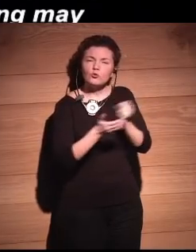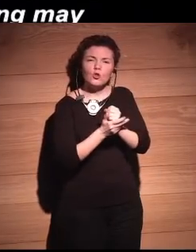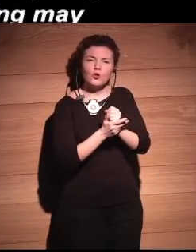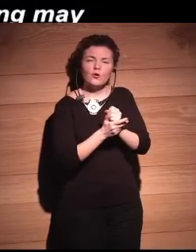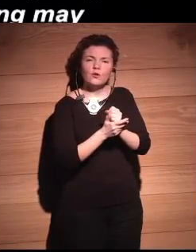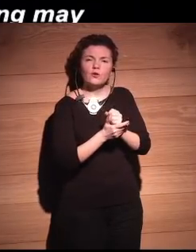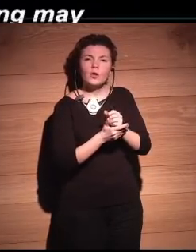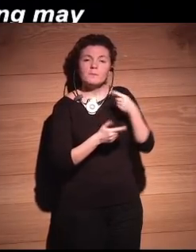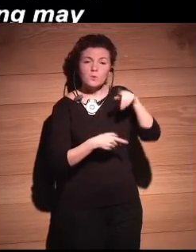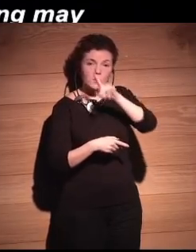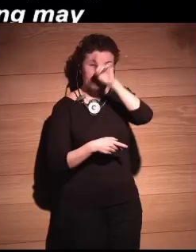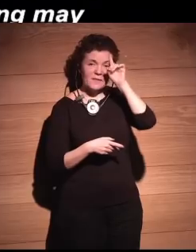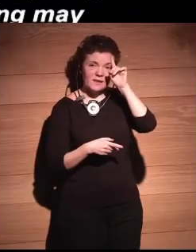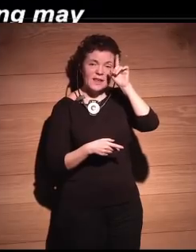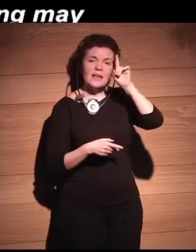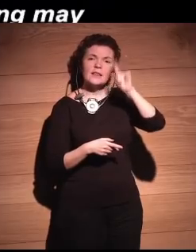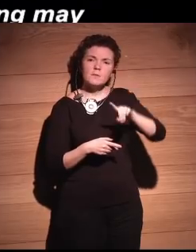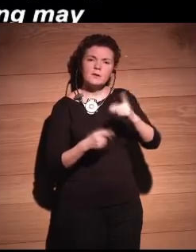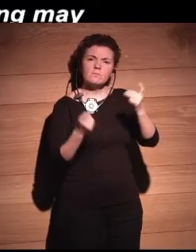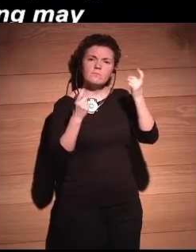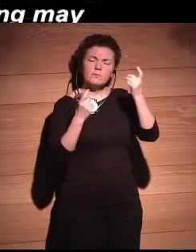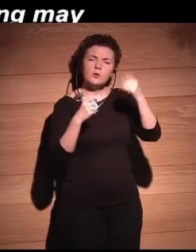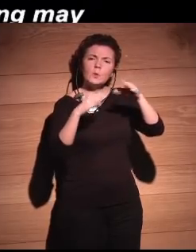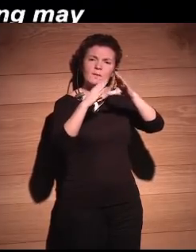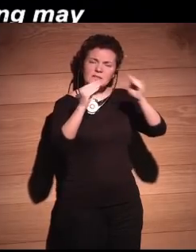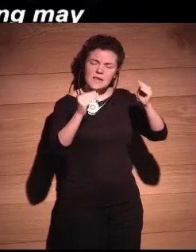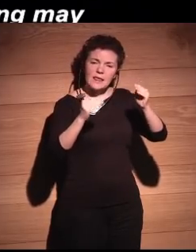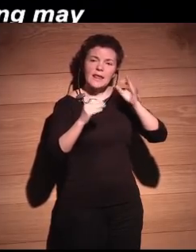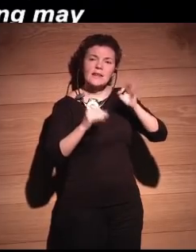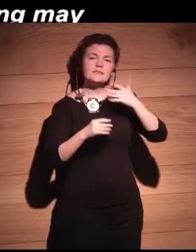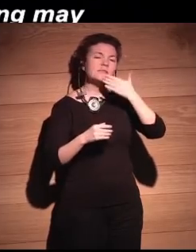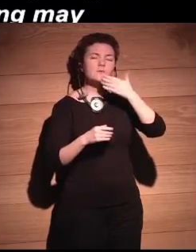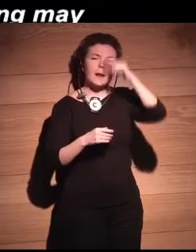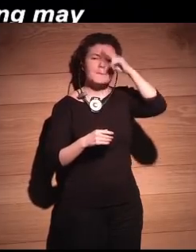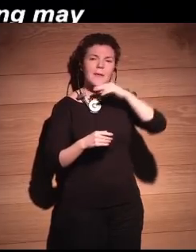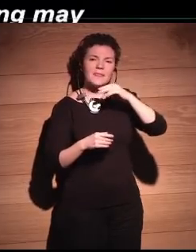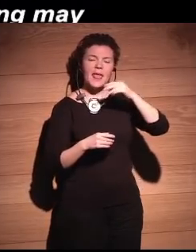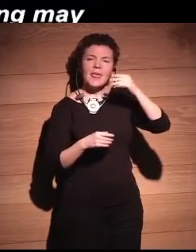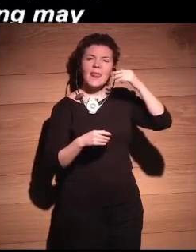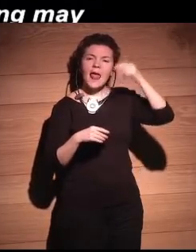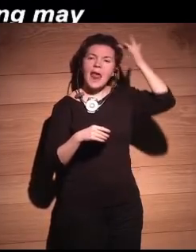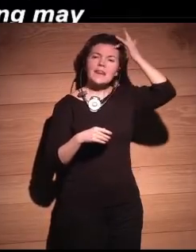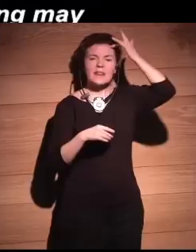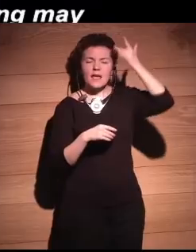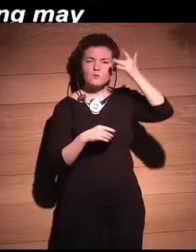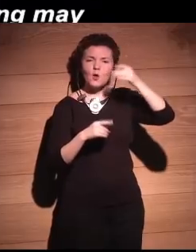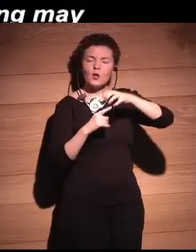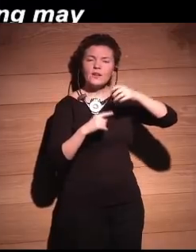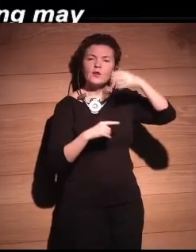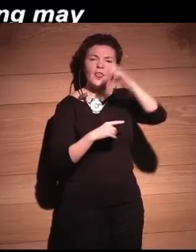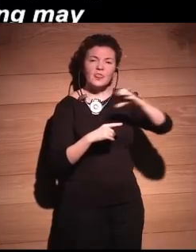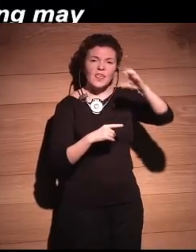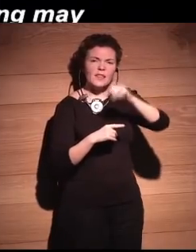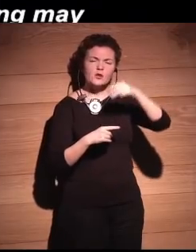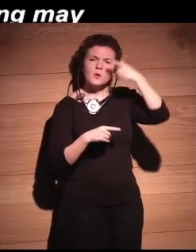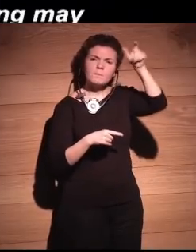aquí en Madrid y también enseñó en la universidad. Se le considera el padre de la neurociencia, es uno de los científicos más importantes de los últimos